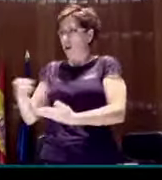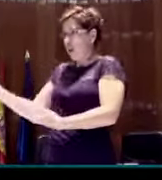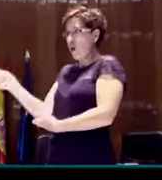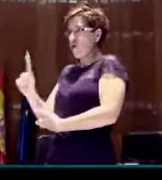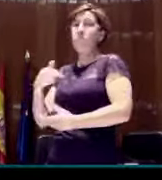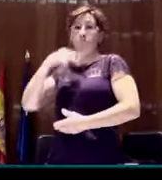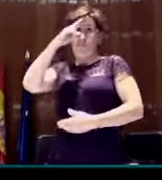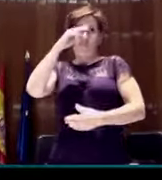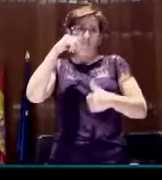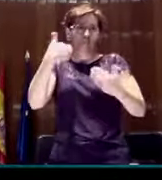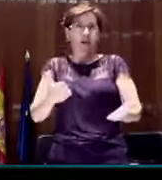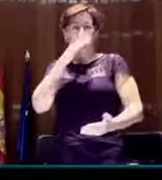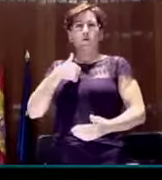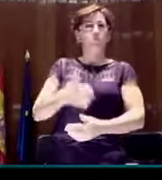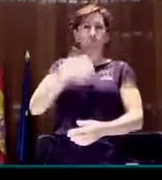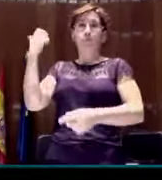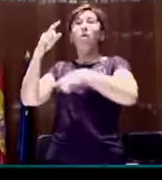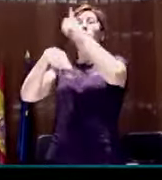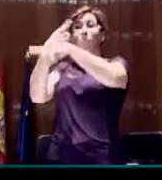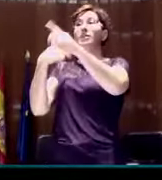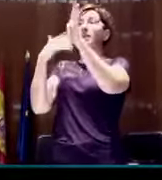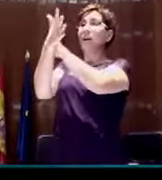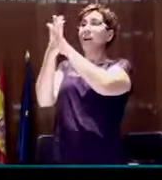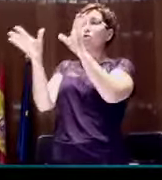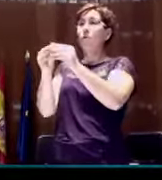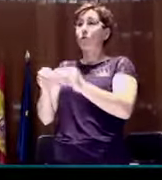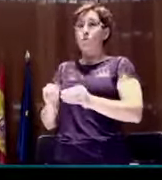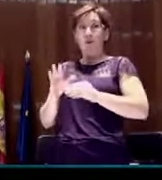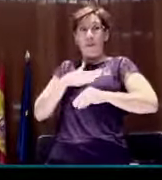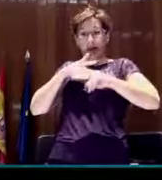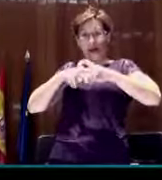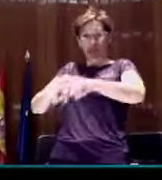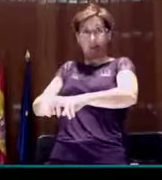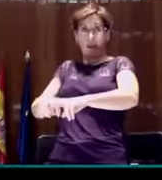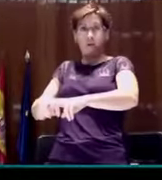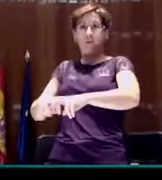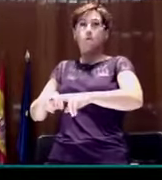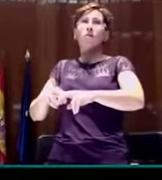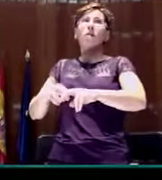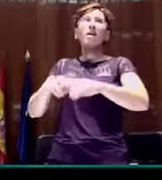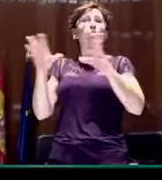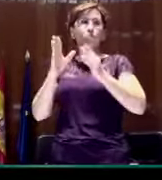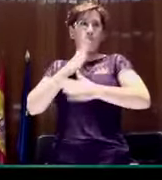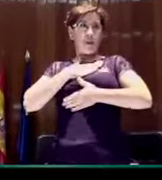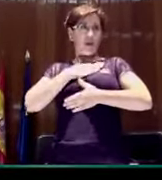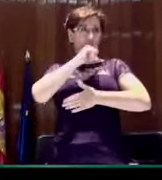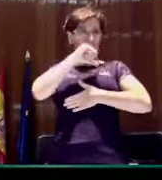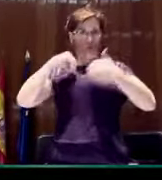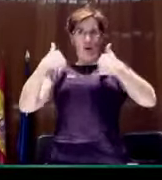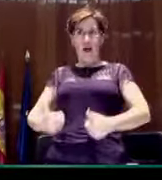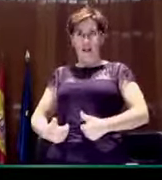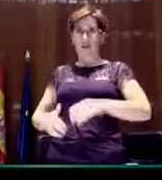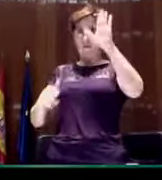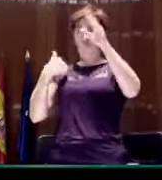luego en las conclusiones, en las propuestas que hago, esta es la mía personal que creo que es más importante. Me